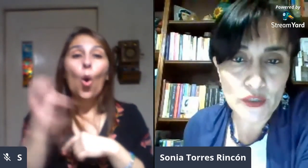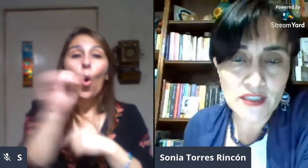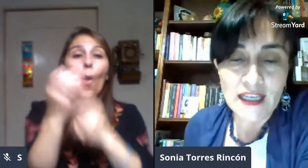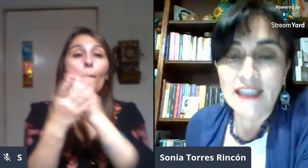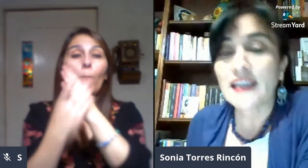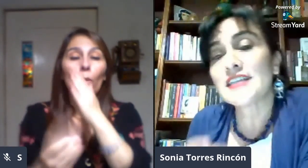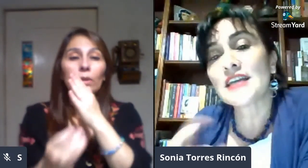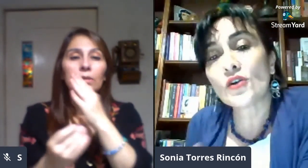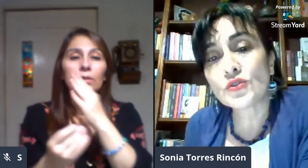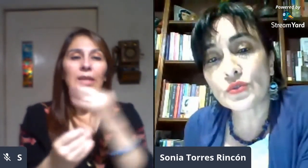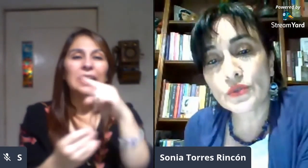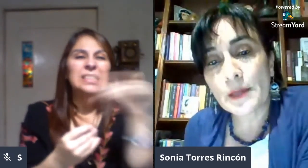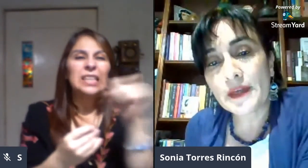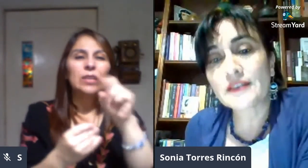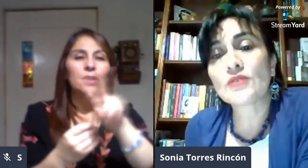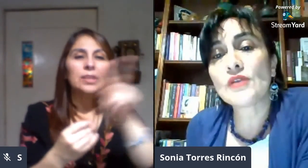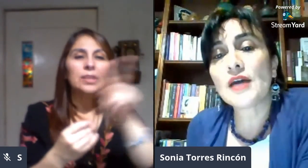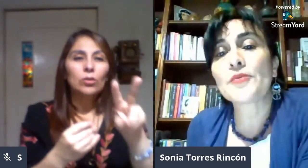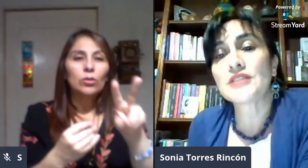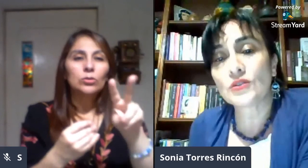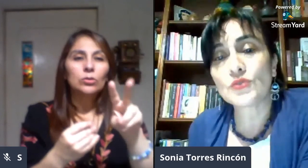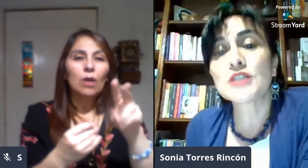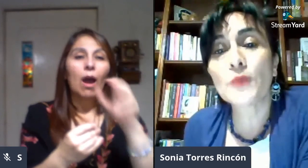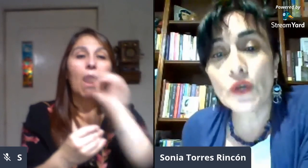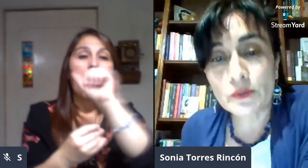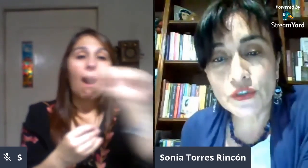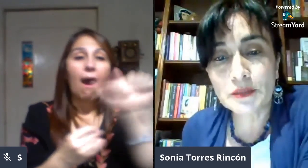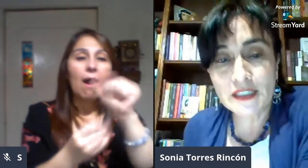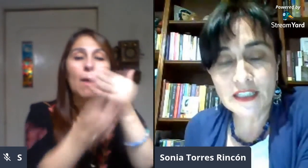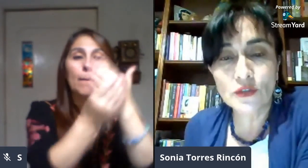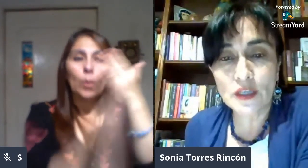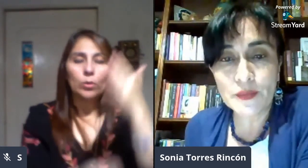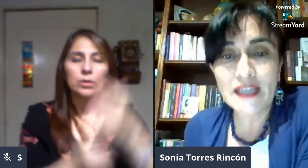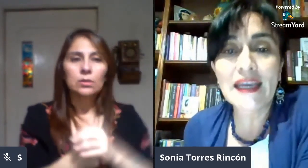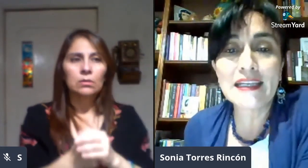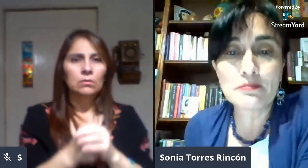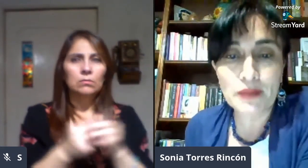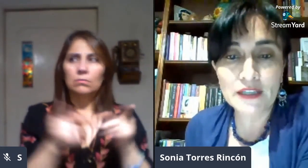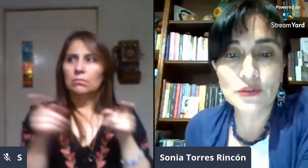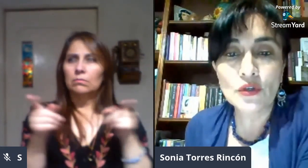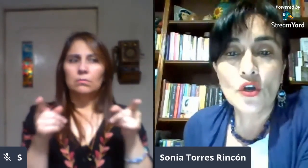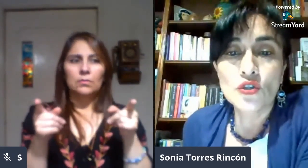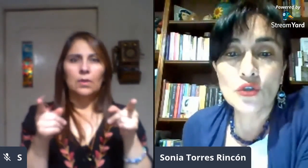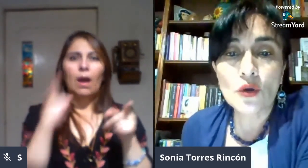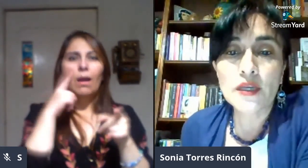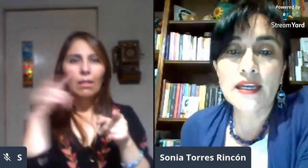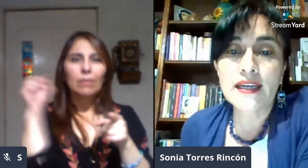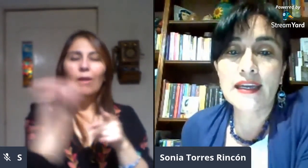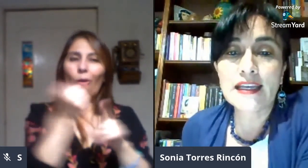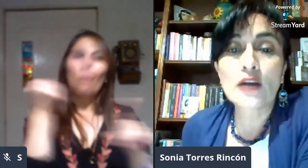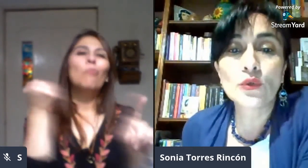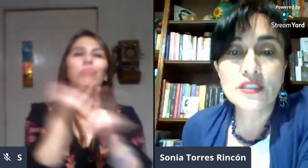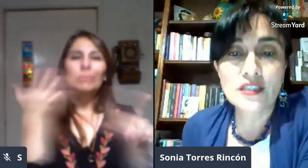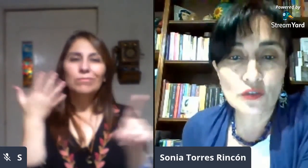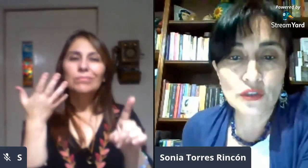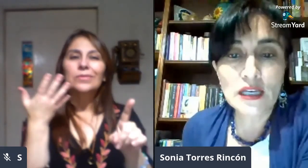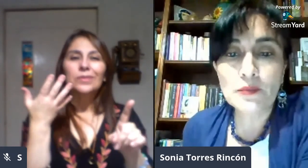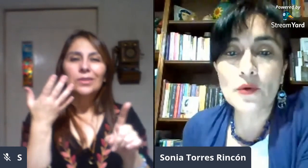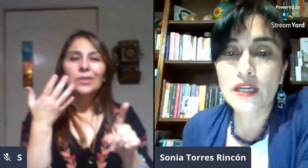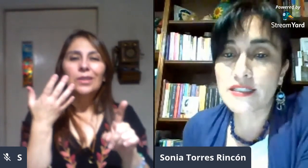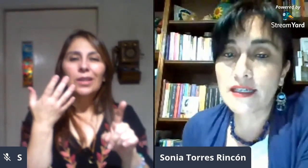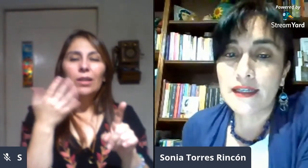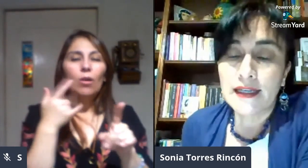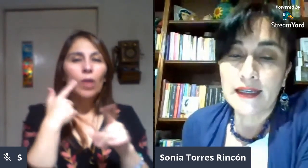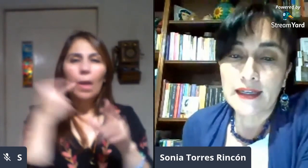mujeres pobres. Y en esta coyuntura particular, pues entonces podemos ir midiendo también el impacto sobre la agudización de